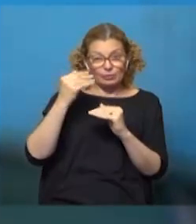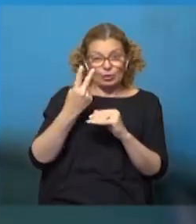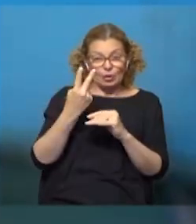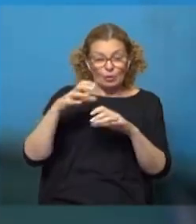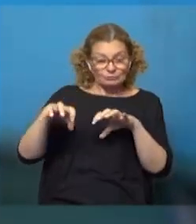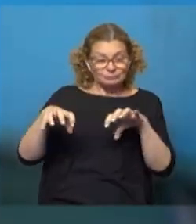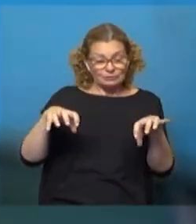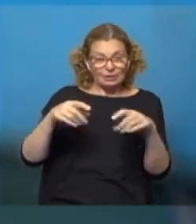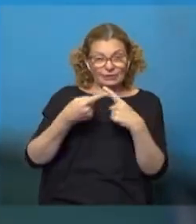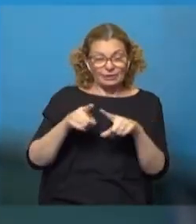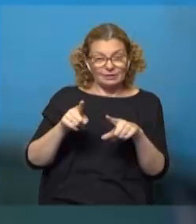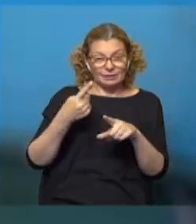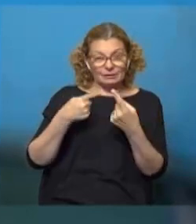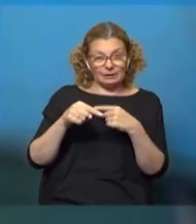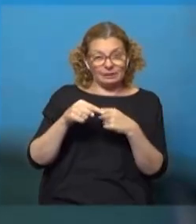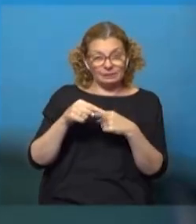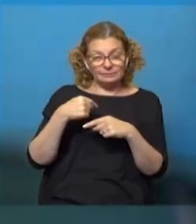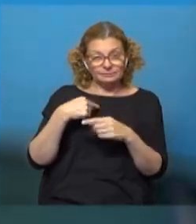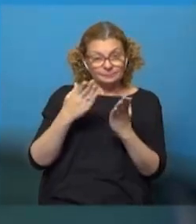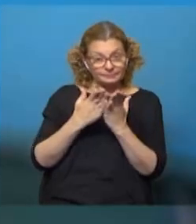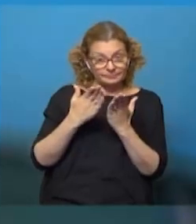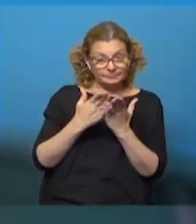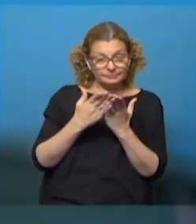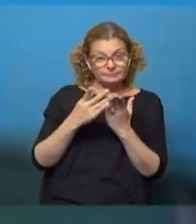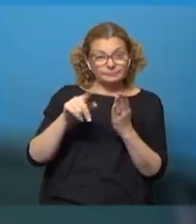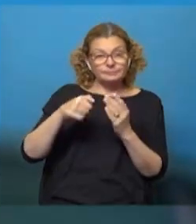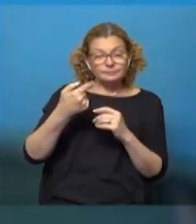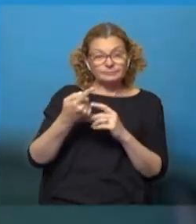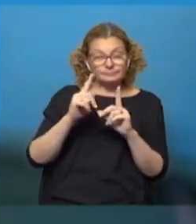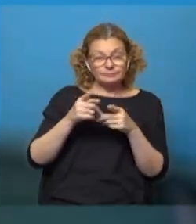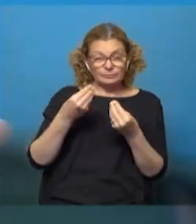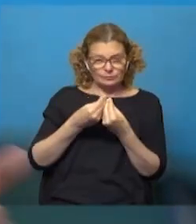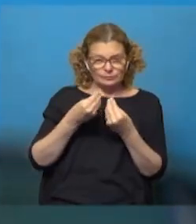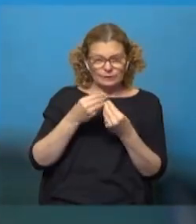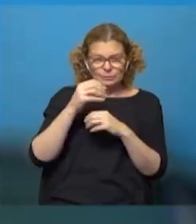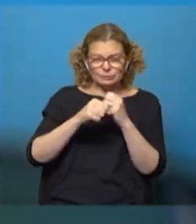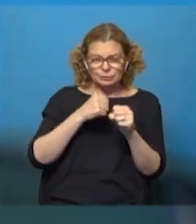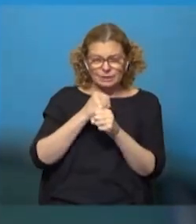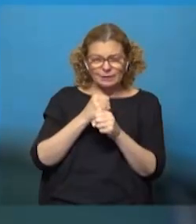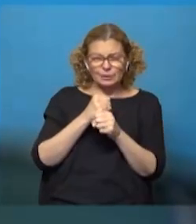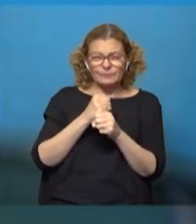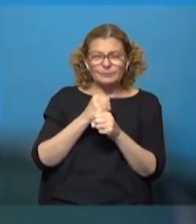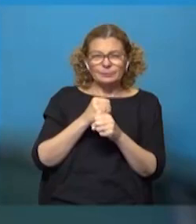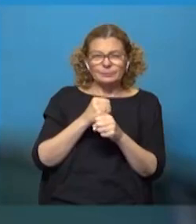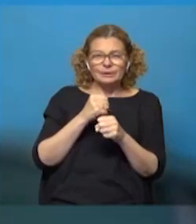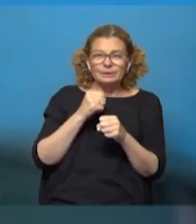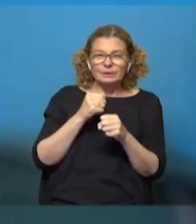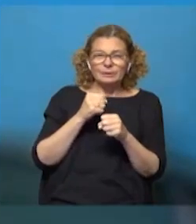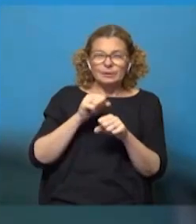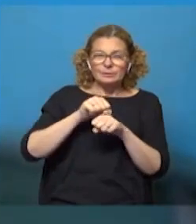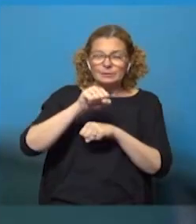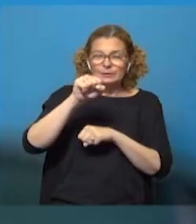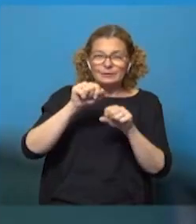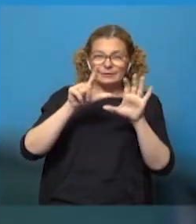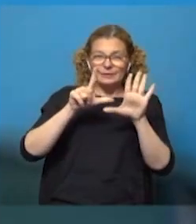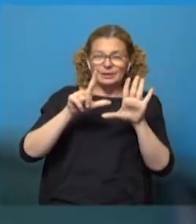lugares distintos Pero y se hizo y además después pasé unos cuantos años haciendo trabajar hasta que terminé recibiéndome en